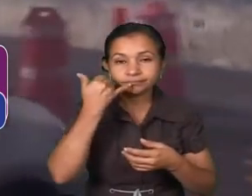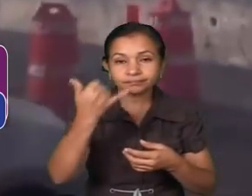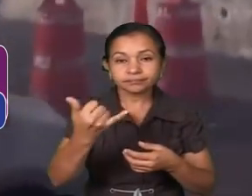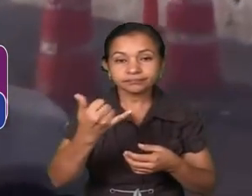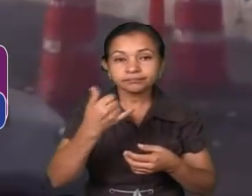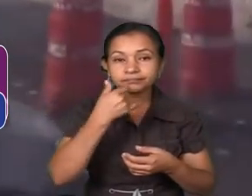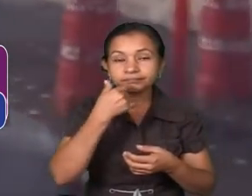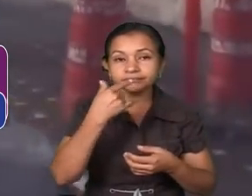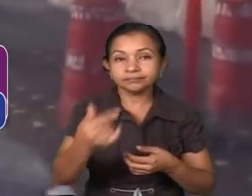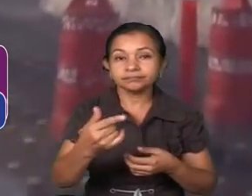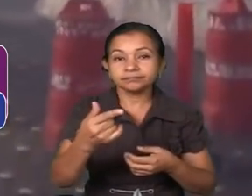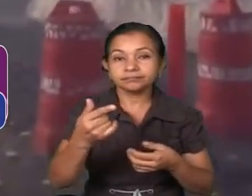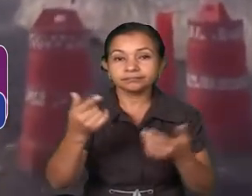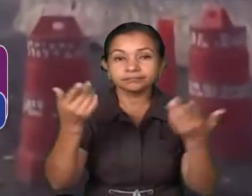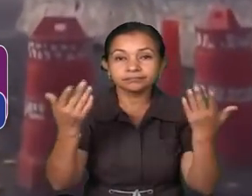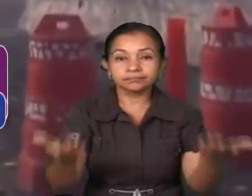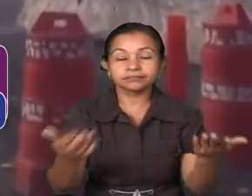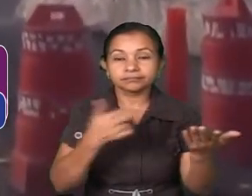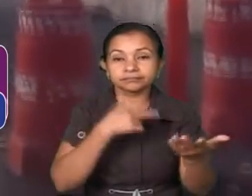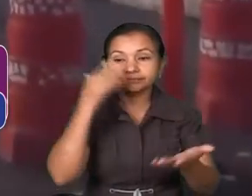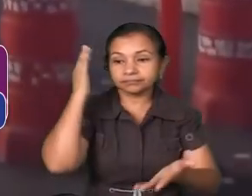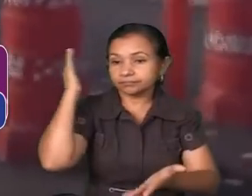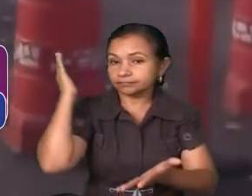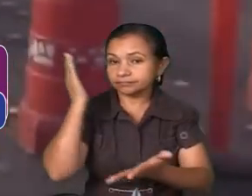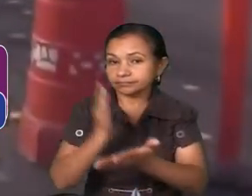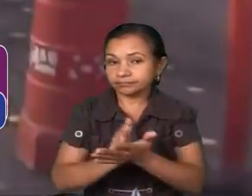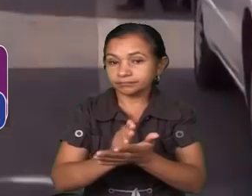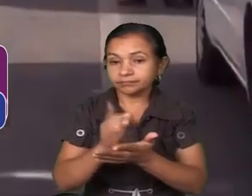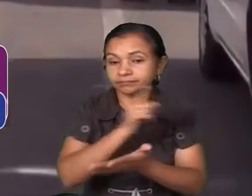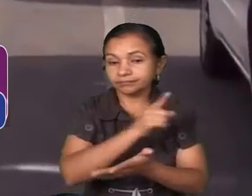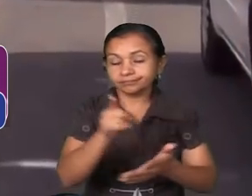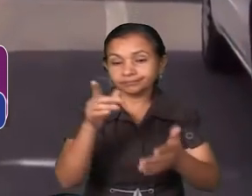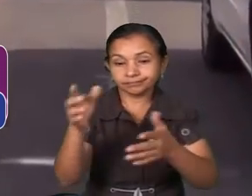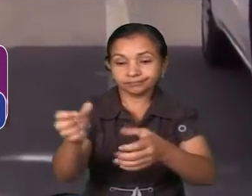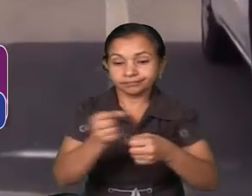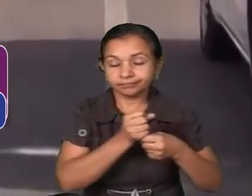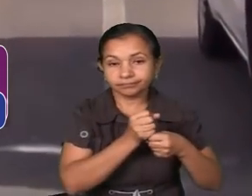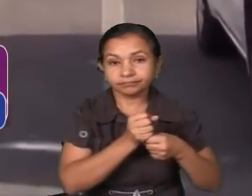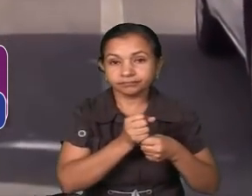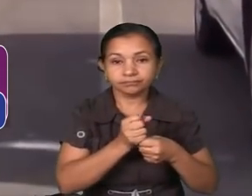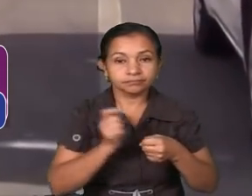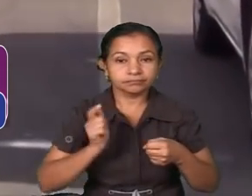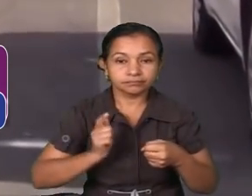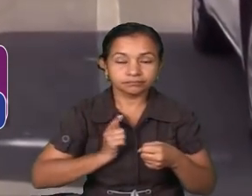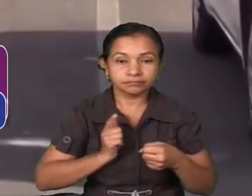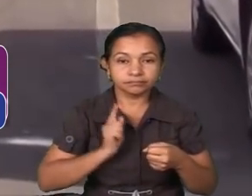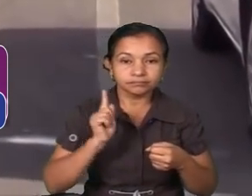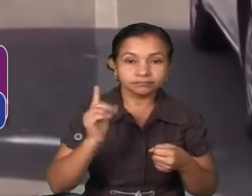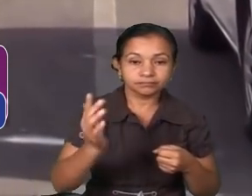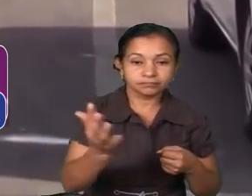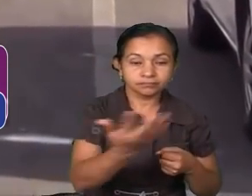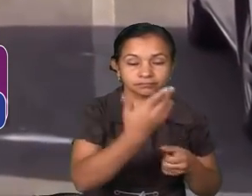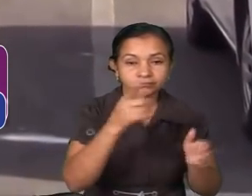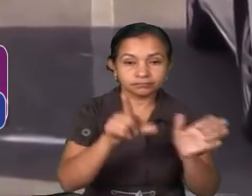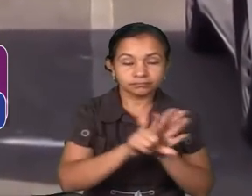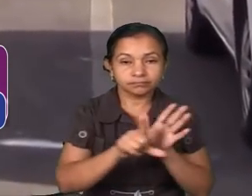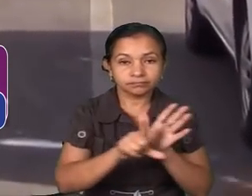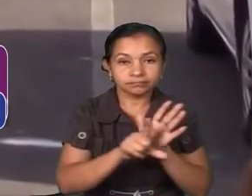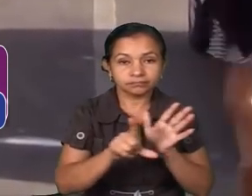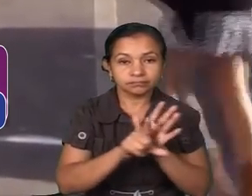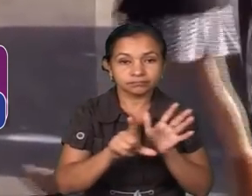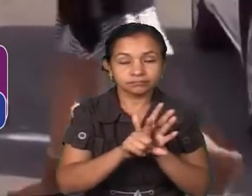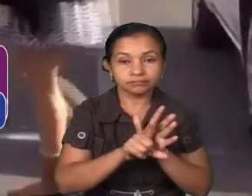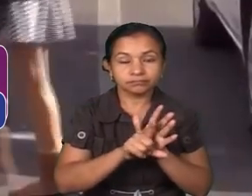la que precisamente se ordenó que fuesen retenidos, y a pesar de haber cumplido con todos los requisitos de ley que solicita